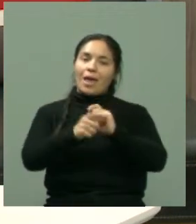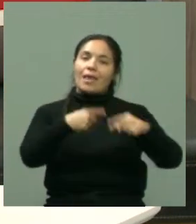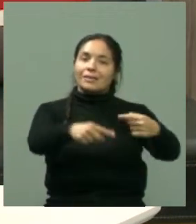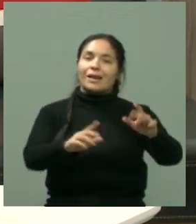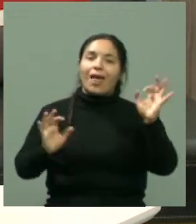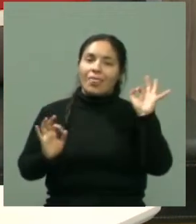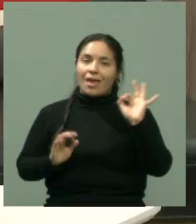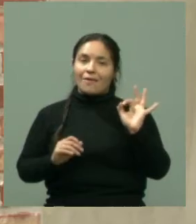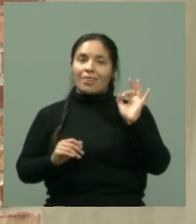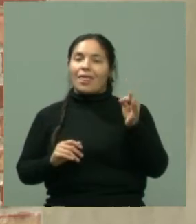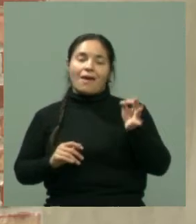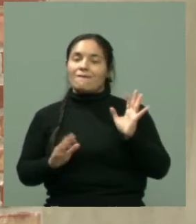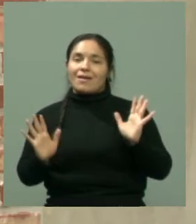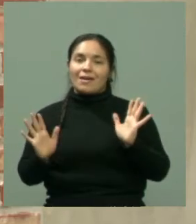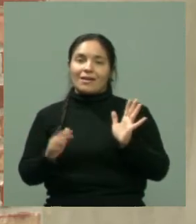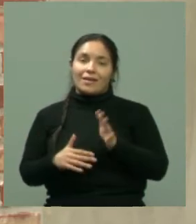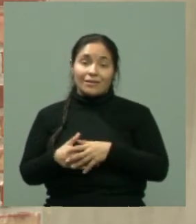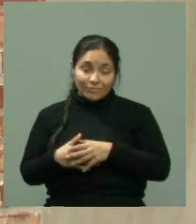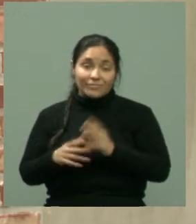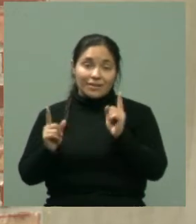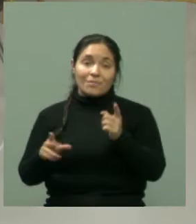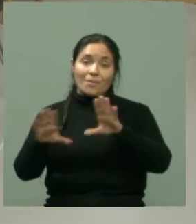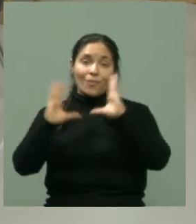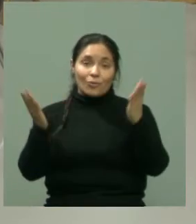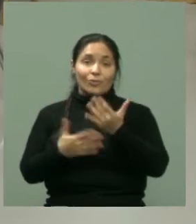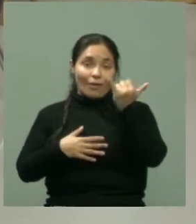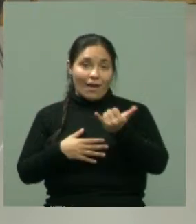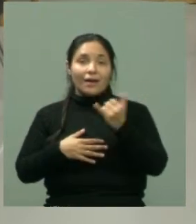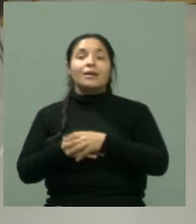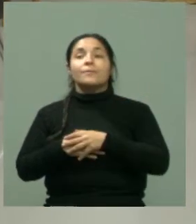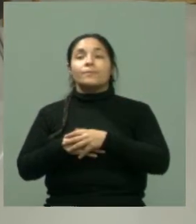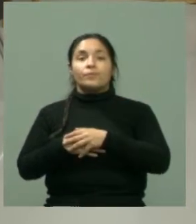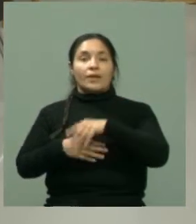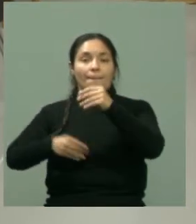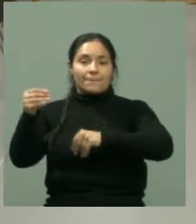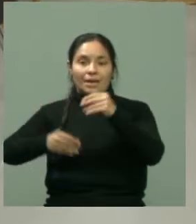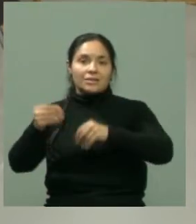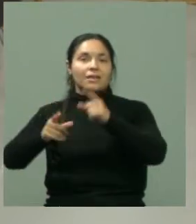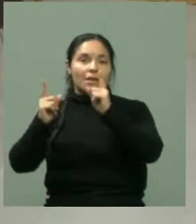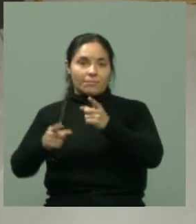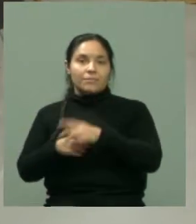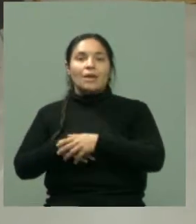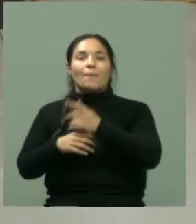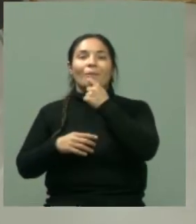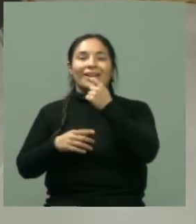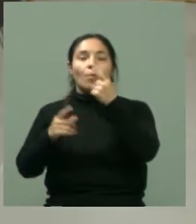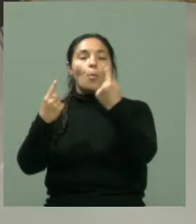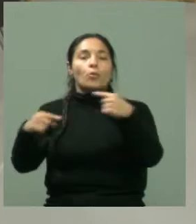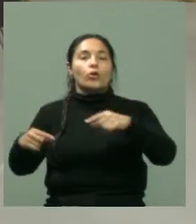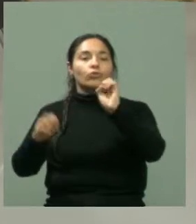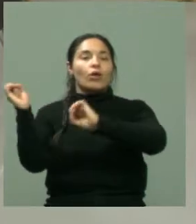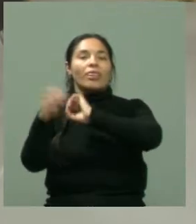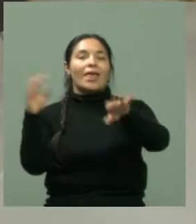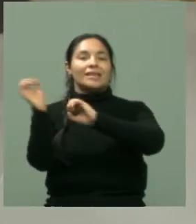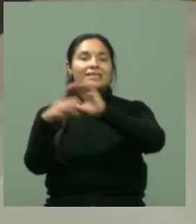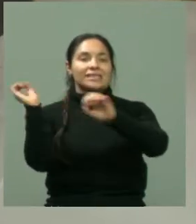de la empresa. Bueno, también hay una movida que se está dando en el mundo de que las empresas sean responsables de los productos cuando se desechan, ¿no? Me parece que en eso también hay que